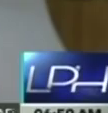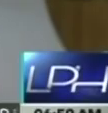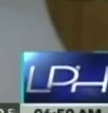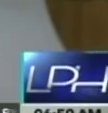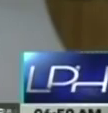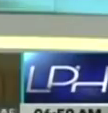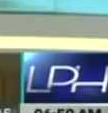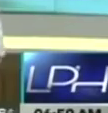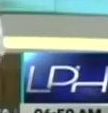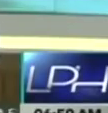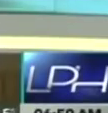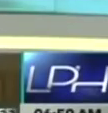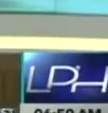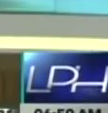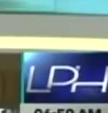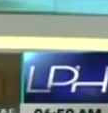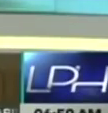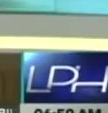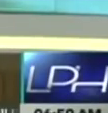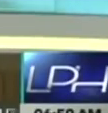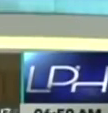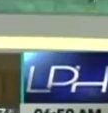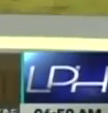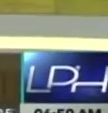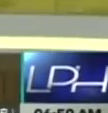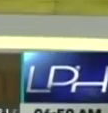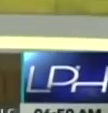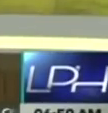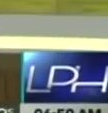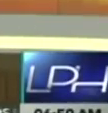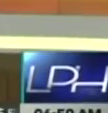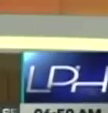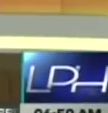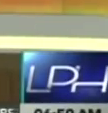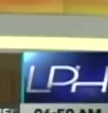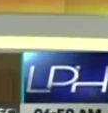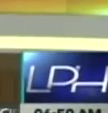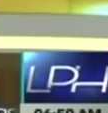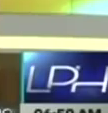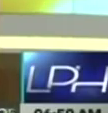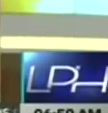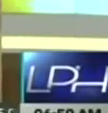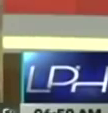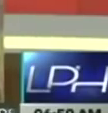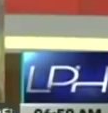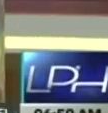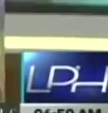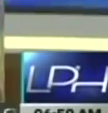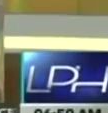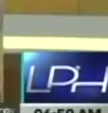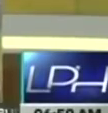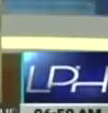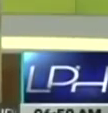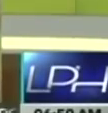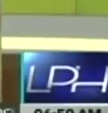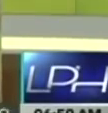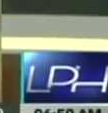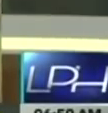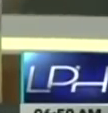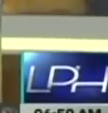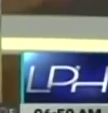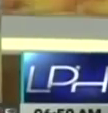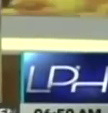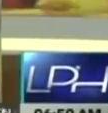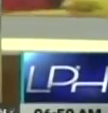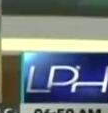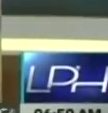cuéntame. Sí, fíjese, y aquí entro un poquito para reforzar o acompañar lo que está diciendo Jacqueline Faría.